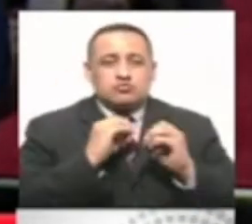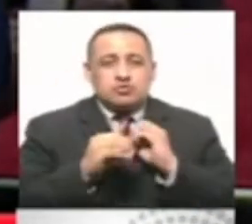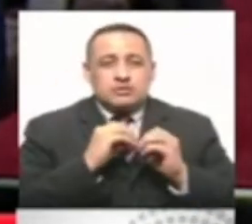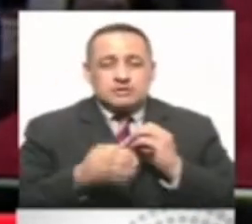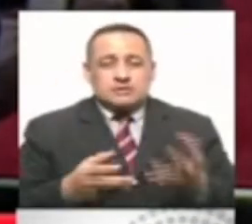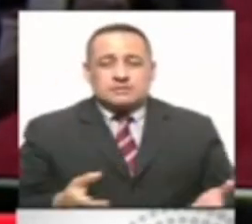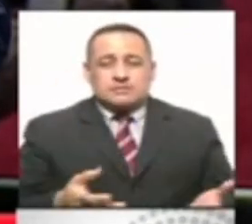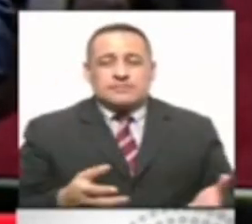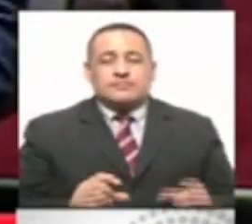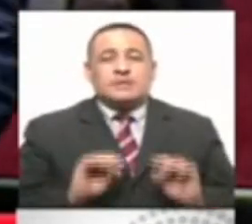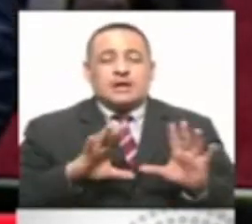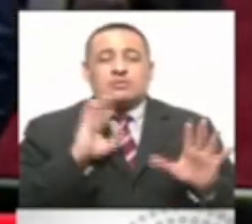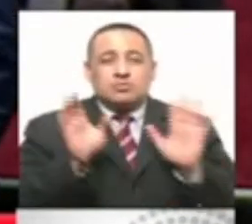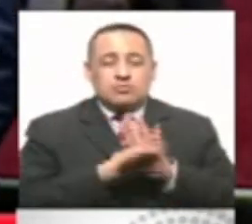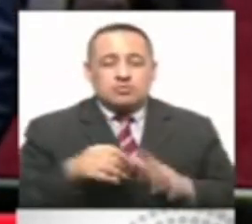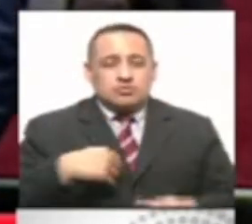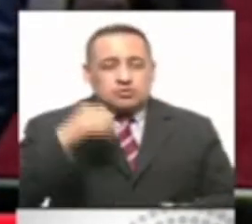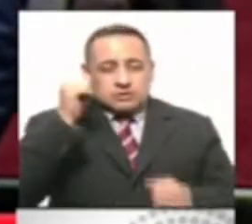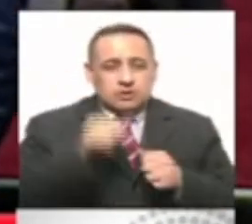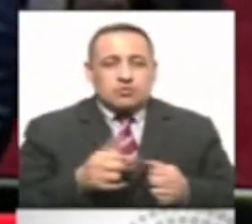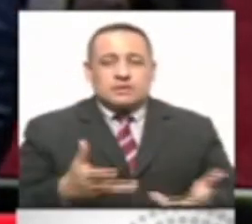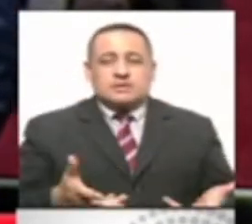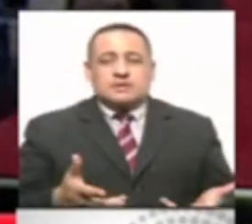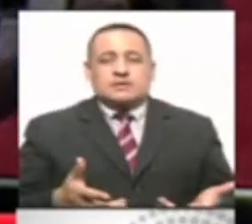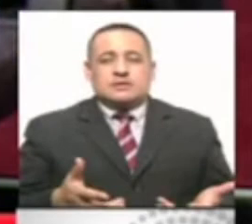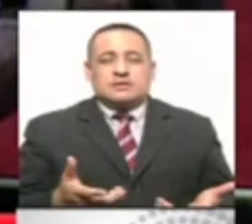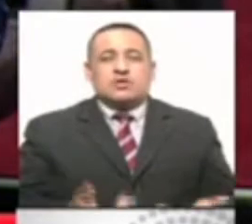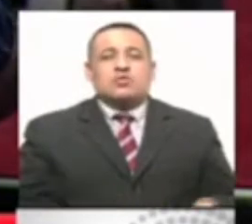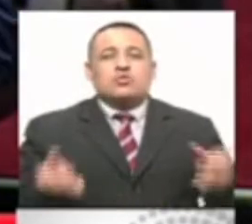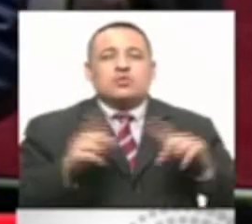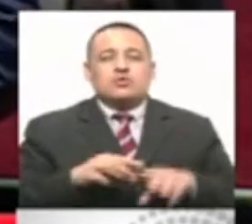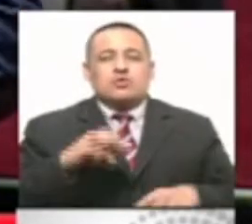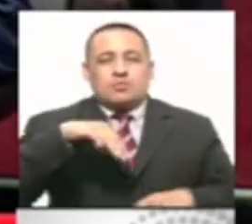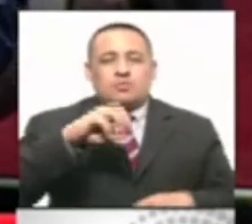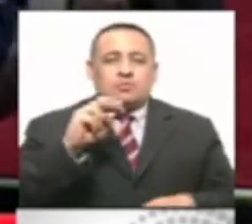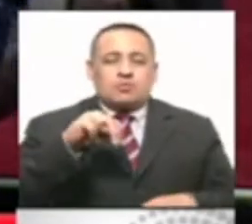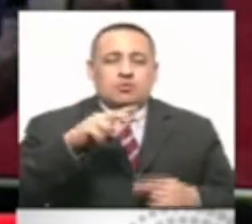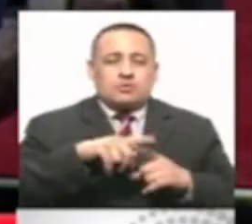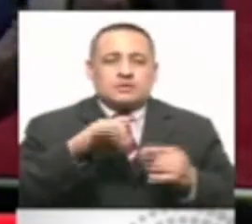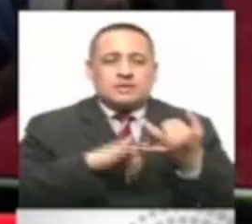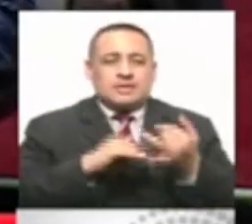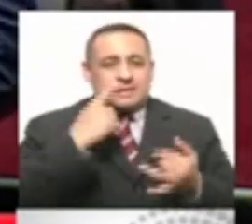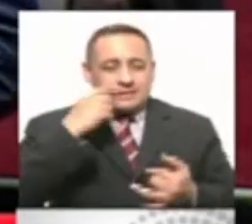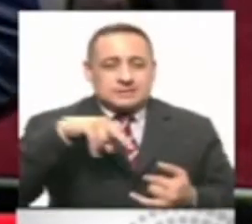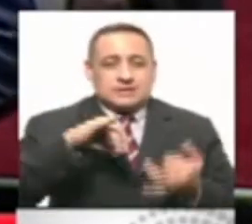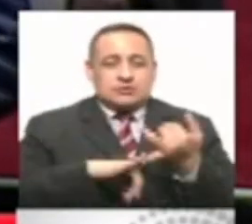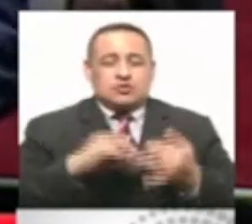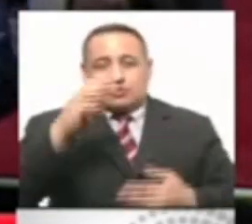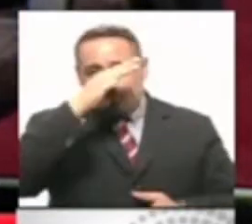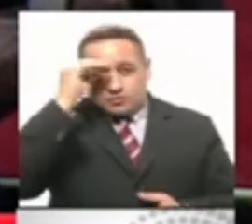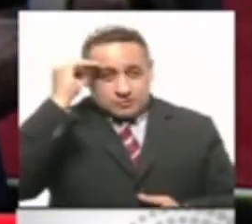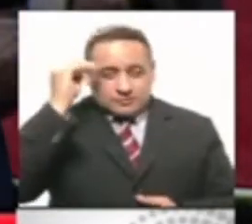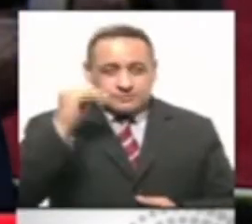reivindicaciones. ¿Acaso no recuerdan cuando Montesinos le llevó una torta